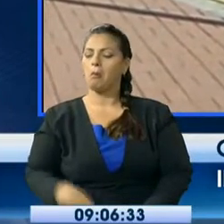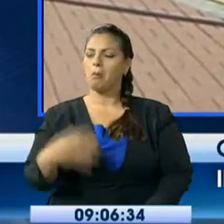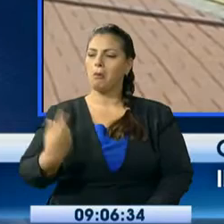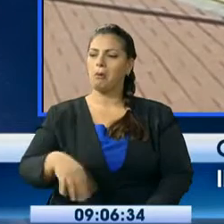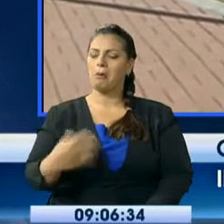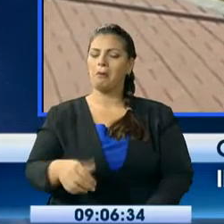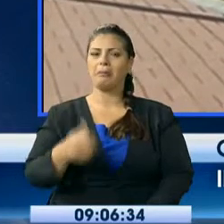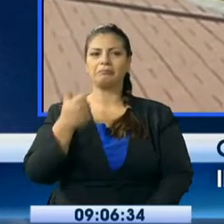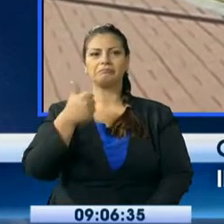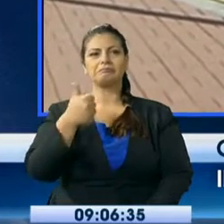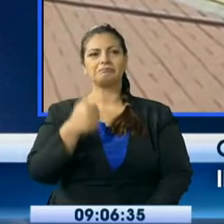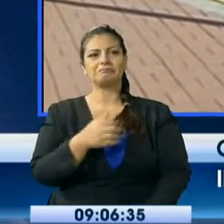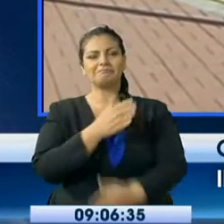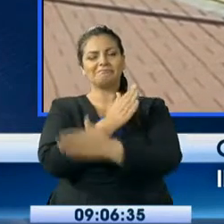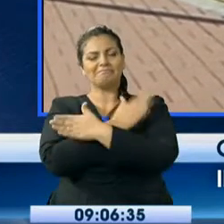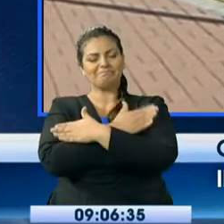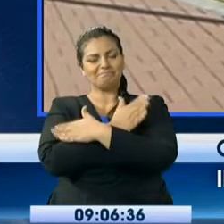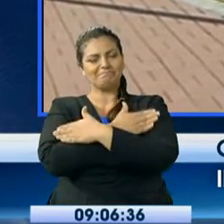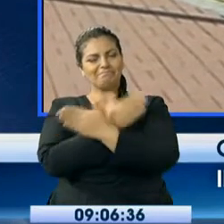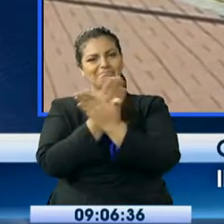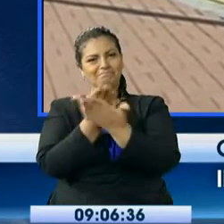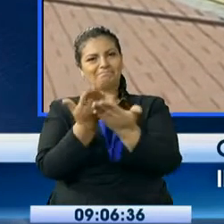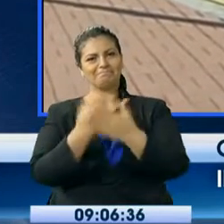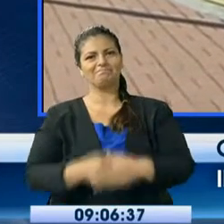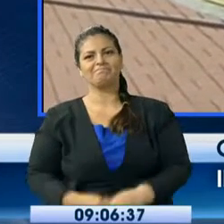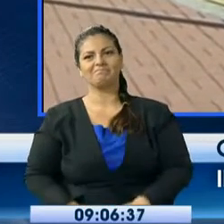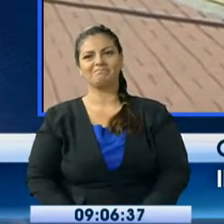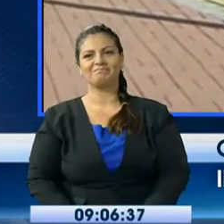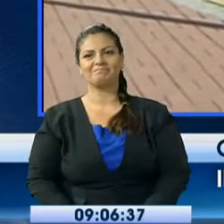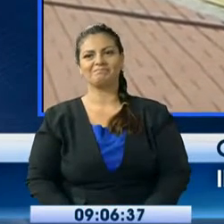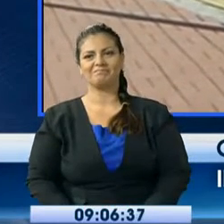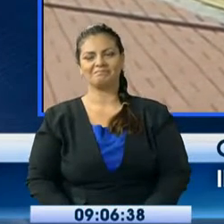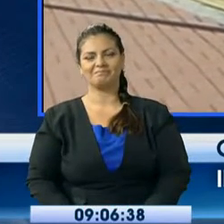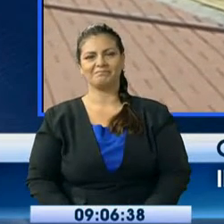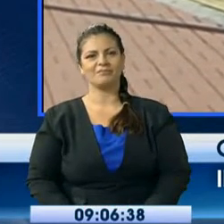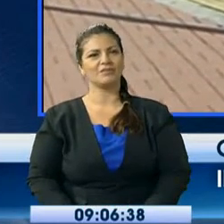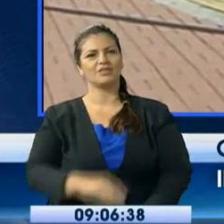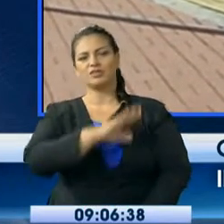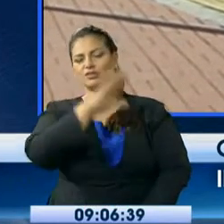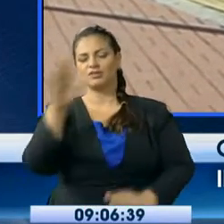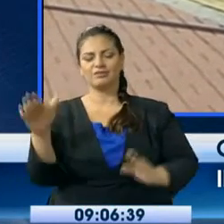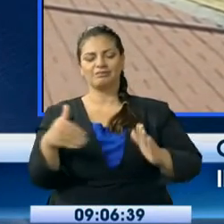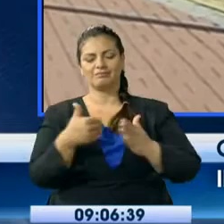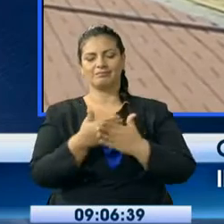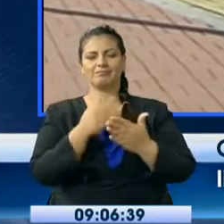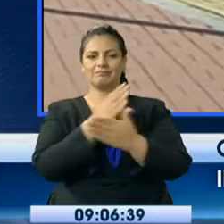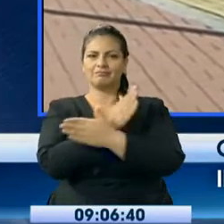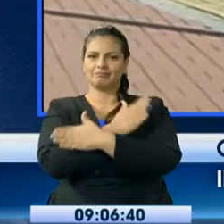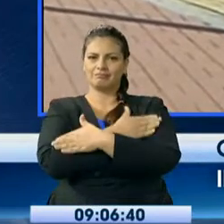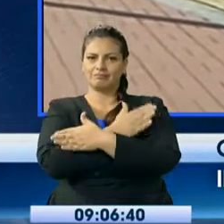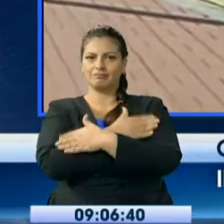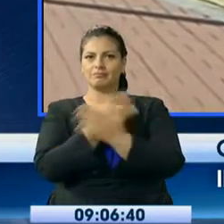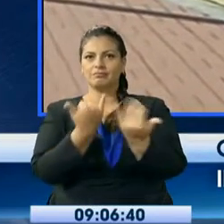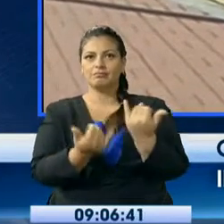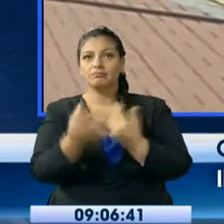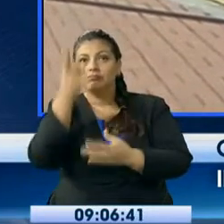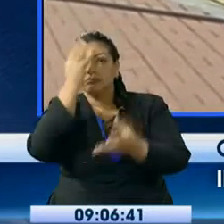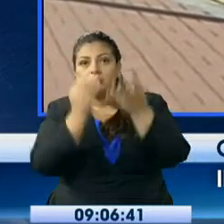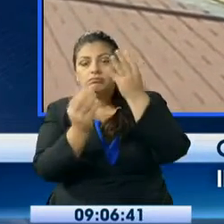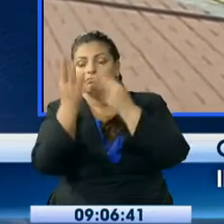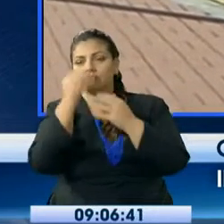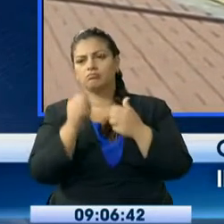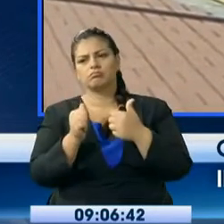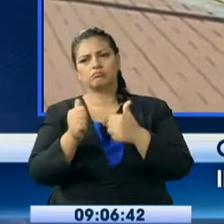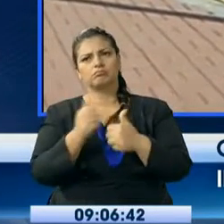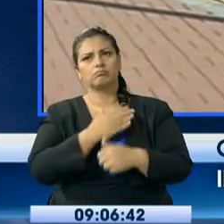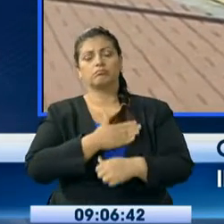y felicitaciones para el plantel y para sus profesores y para sus alumnos, que sepan aprovechar y como ya lo habíamos dicho antes, que